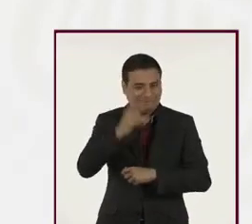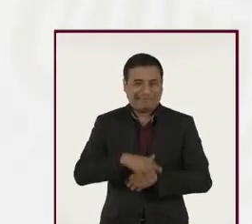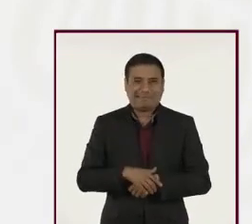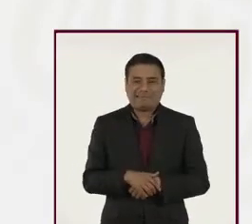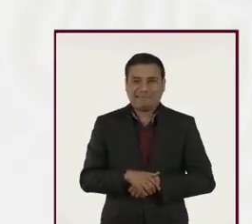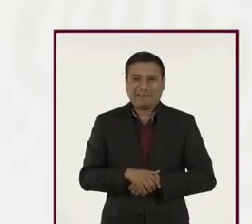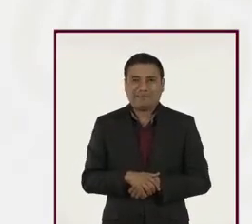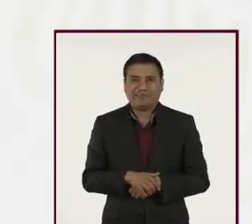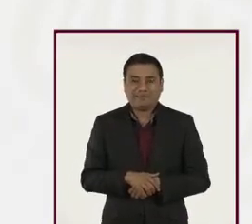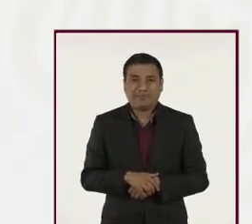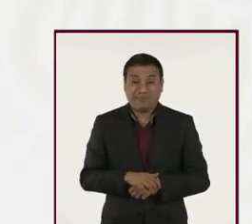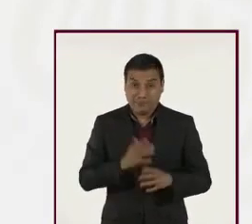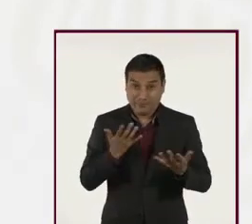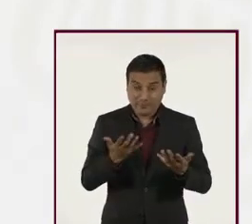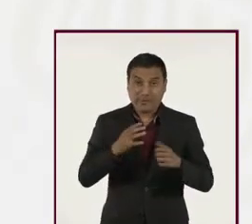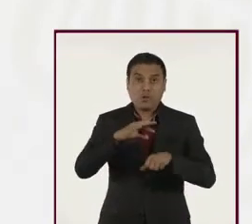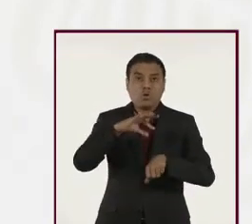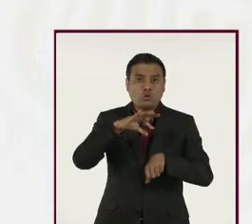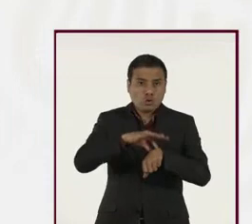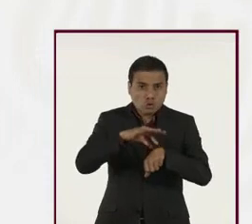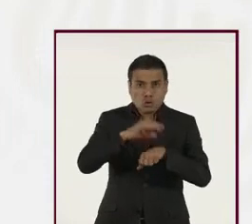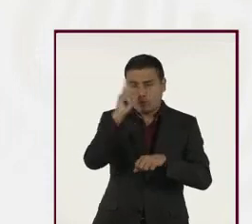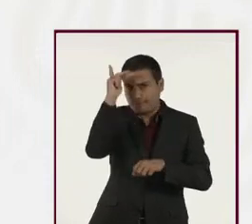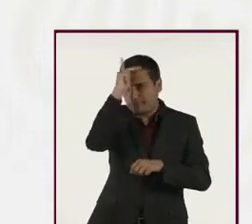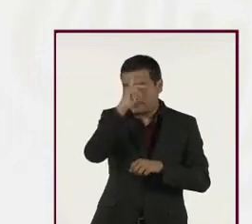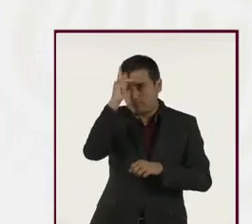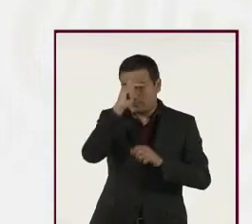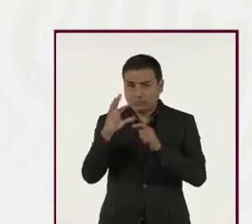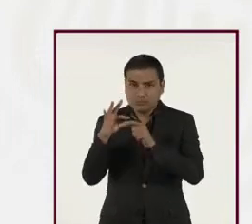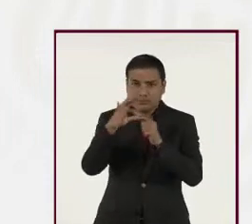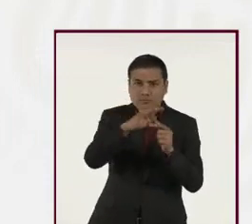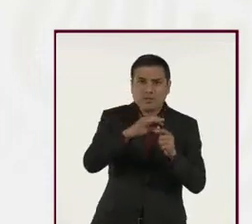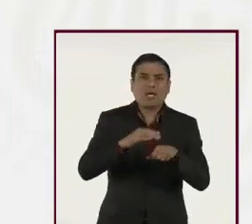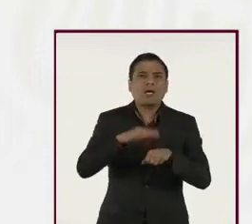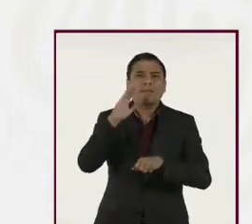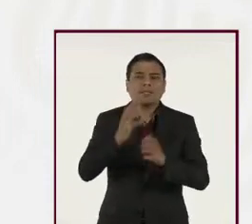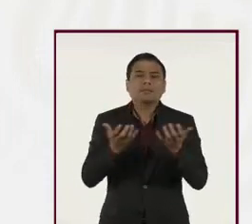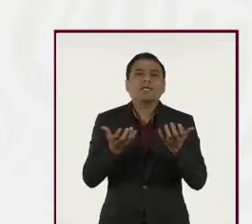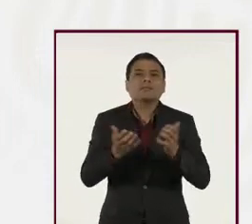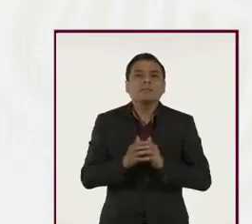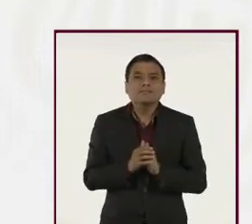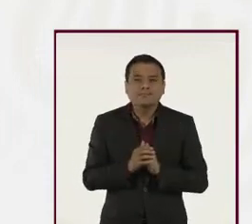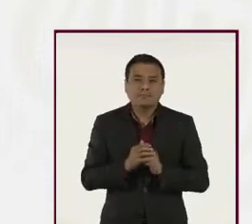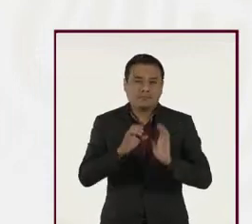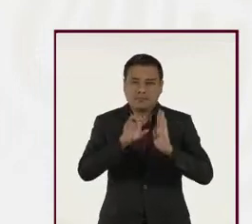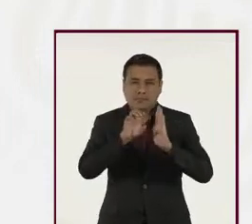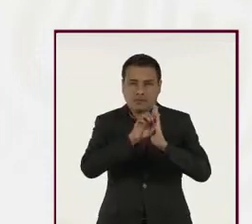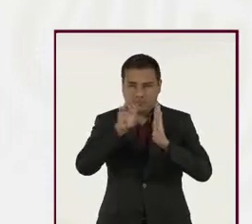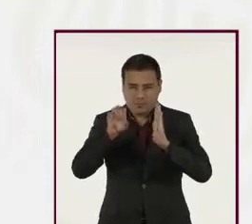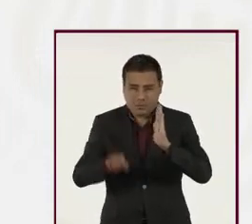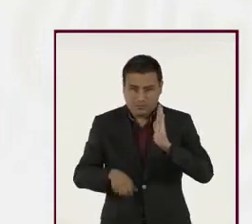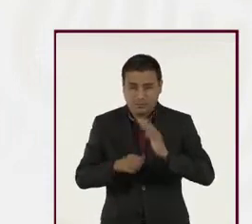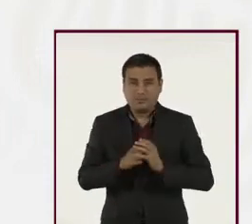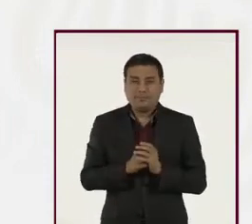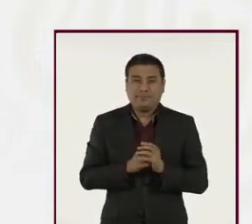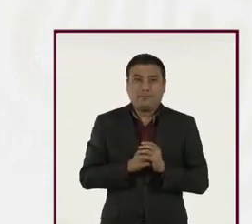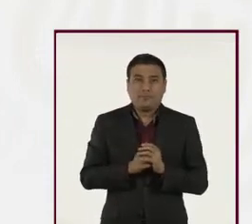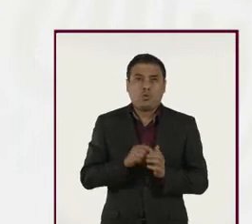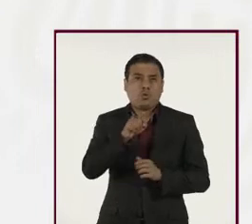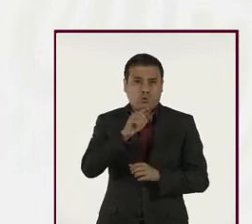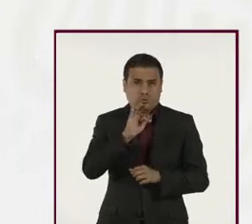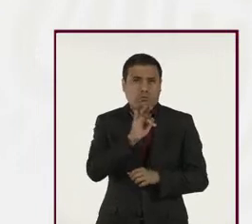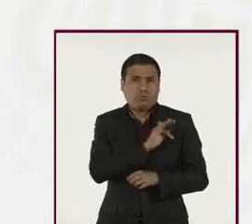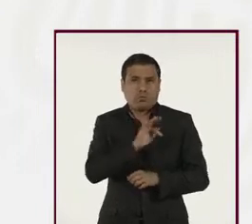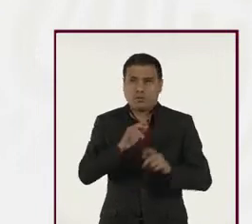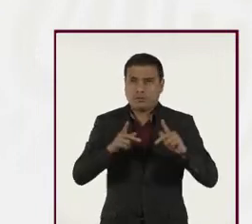poder solicitar estos estudios, ¿qué más podemos observar? Bueno, en una evaluación inicial podemos tener una conversación